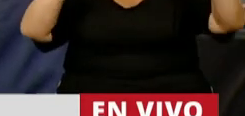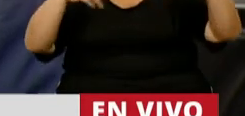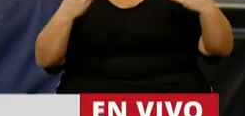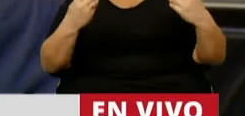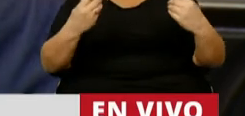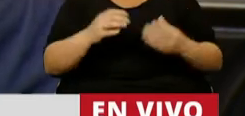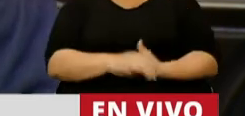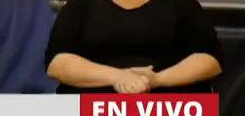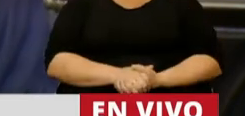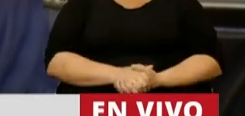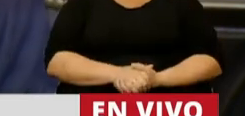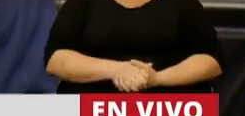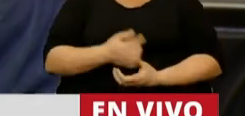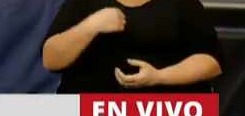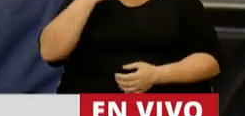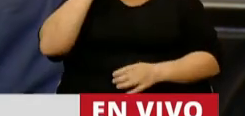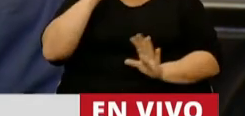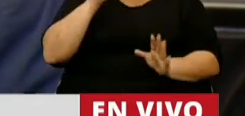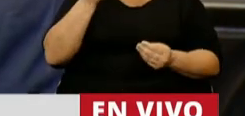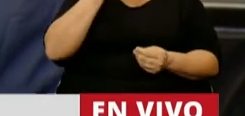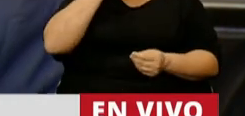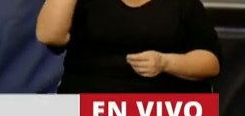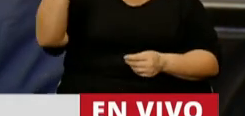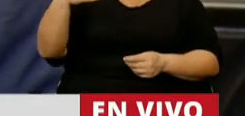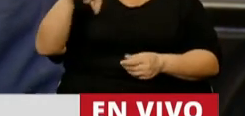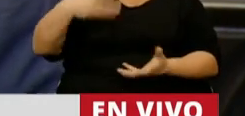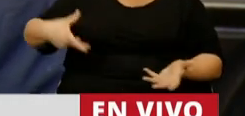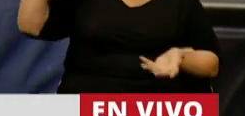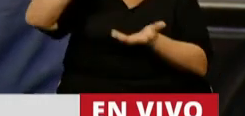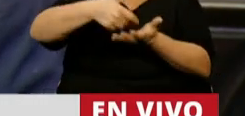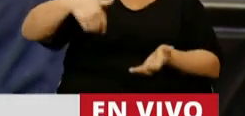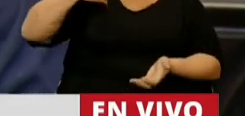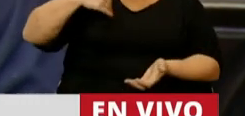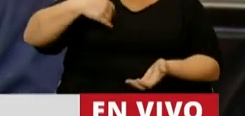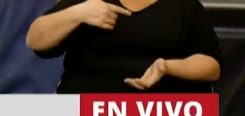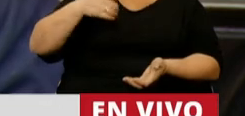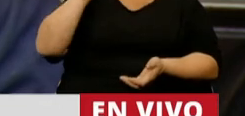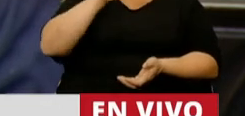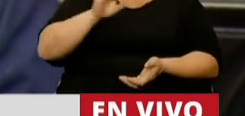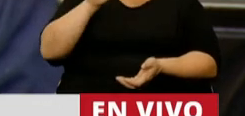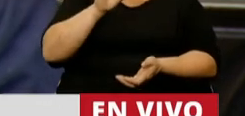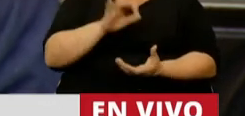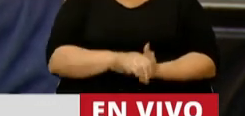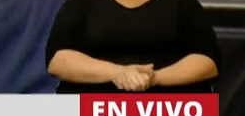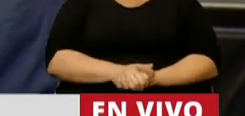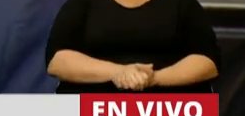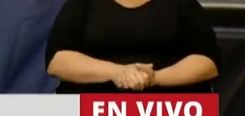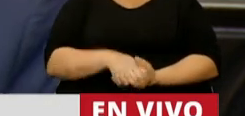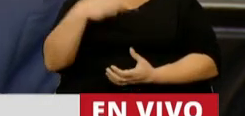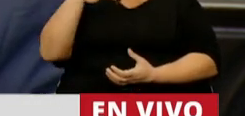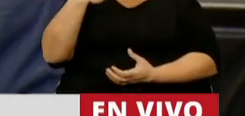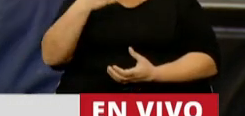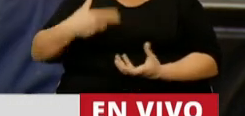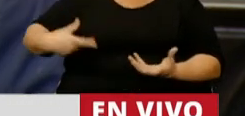discusión. No me quiero imaginar a aquellos que tienen que invertir en el país, que tienen que poner